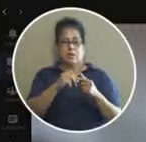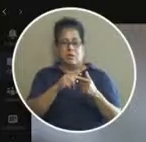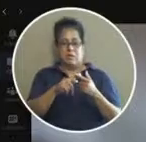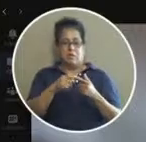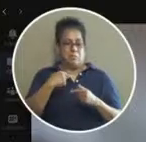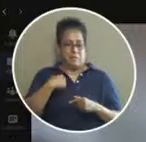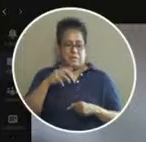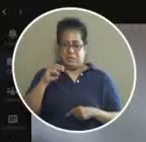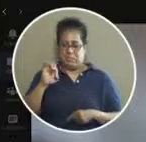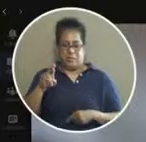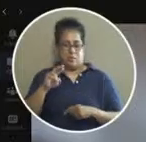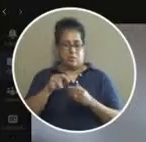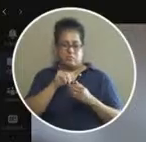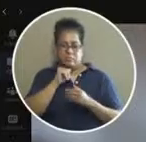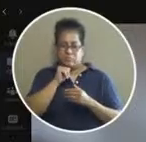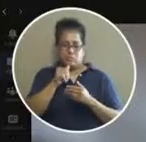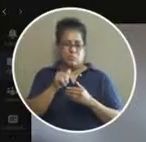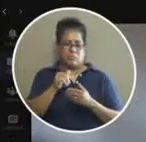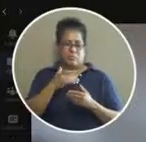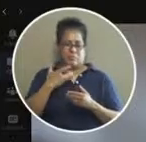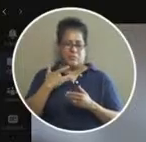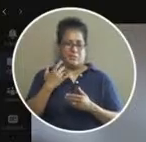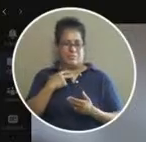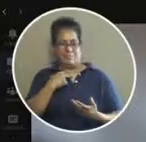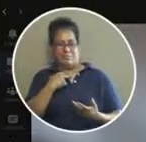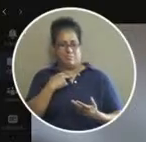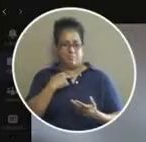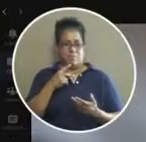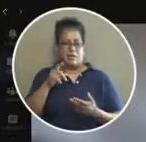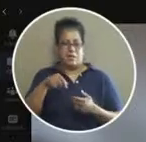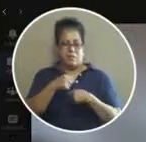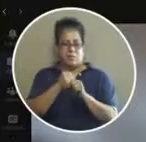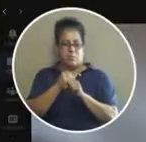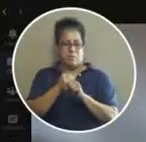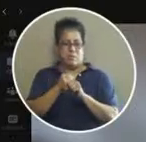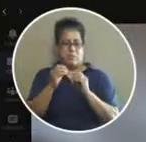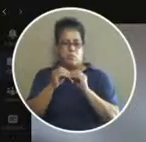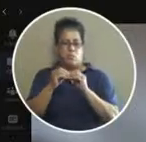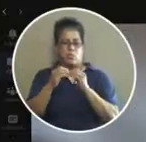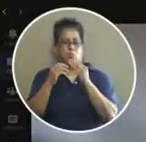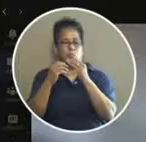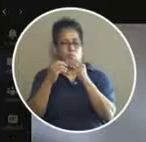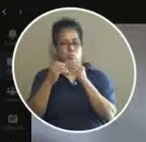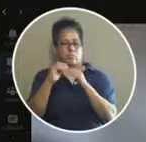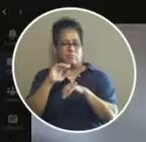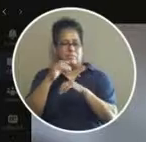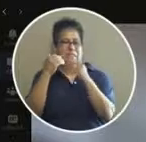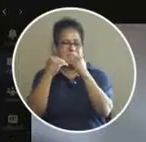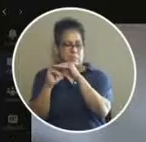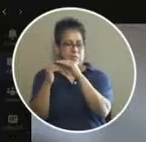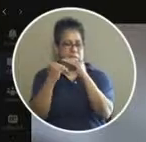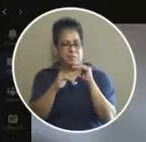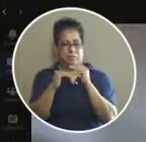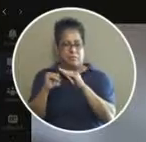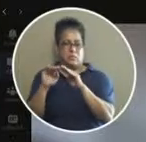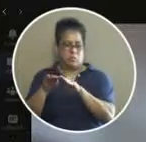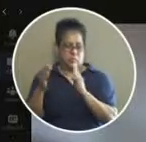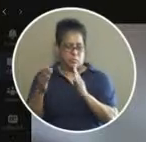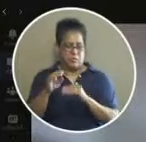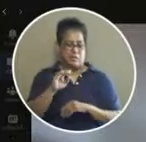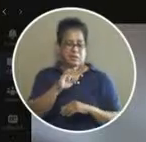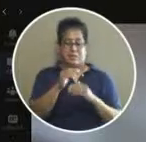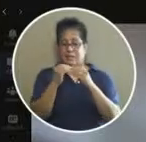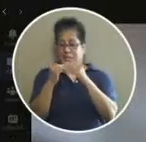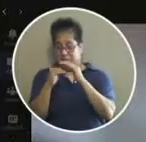al alcalde y a mí, en una posición de tener que hacer más restricciones. Esas restricciones van a venir